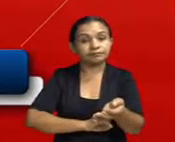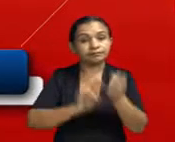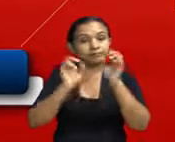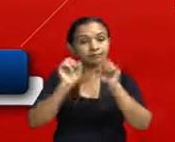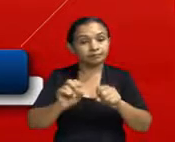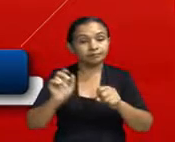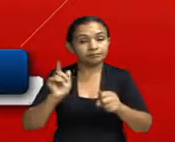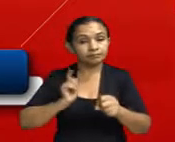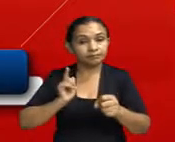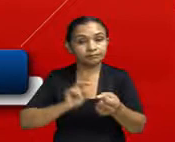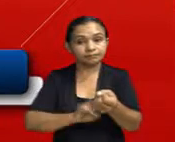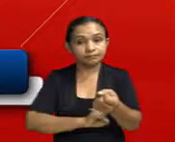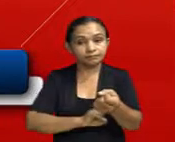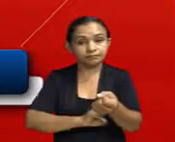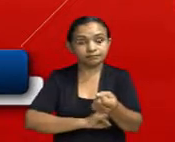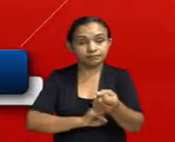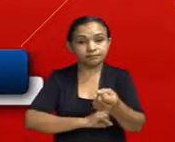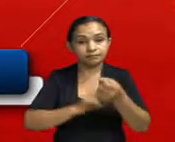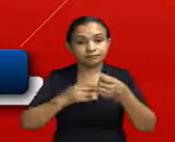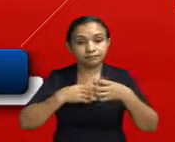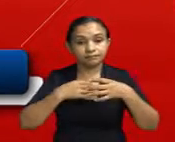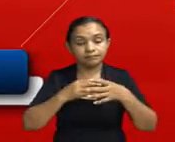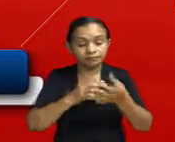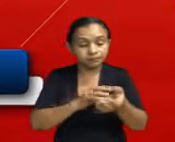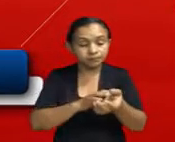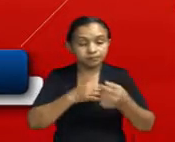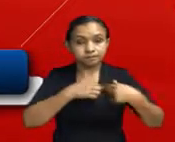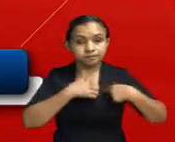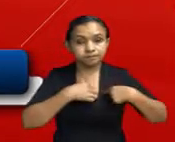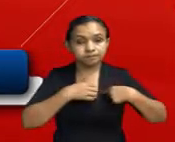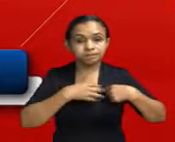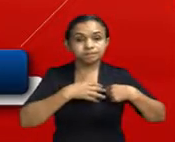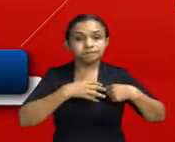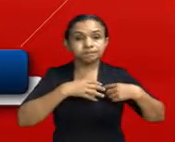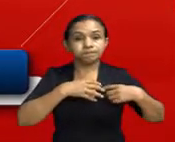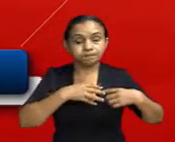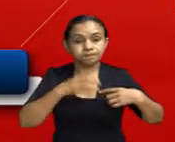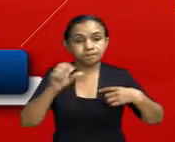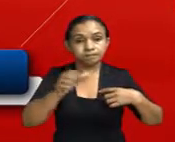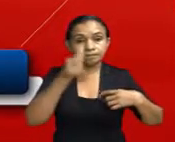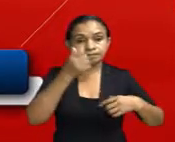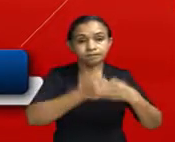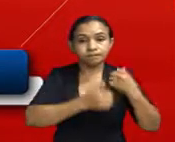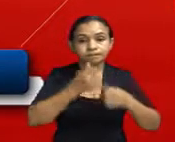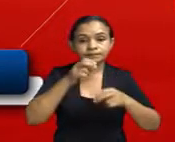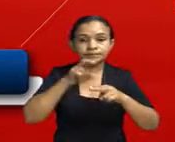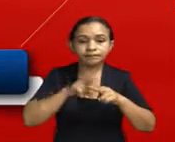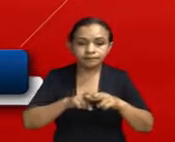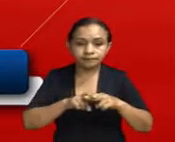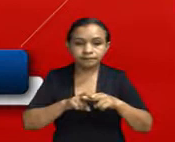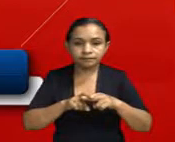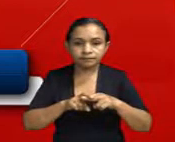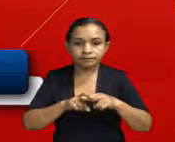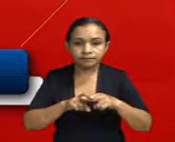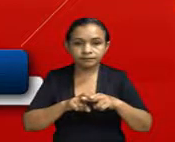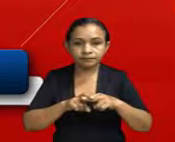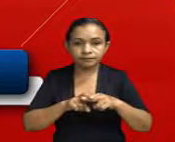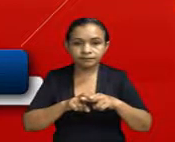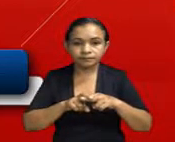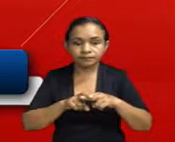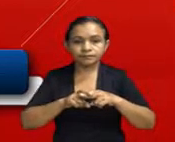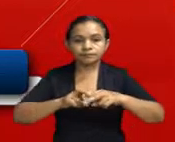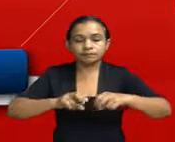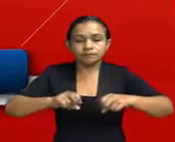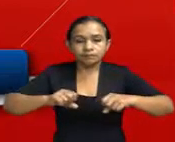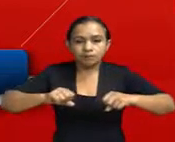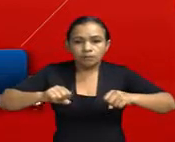la diabetes causa un proceso inflamatorio en las arterias coronarias. Entonces ese es otro factor. El sedentarismo va de la mano con la obesidad,